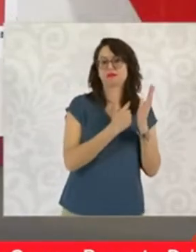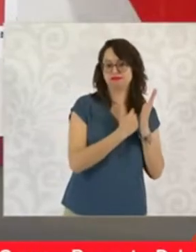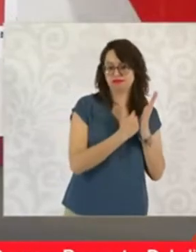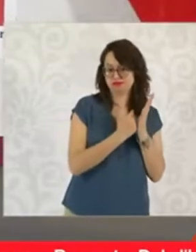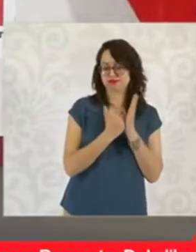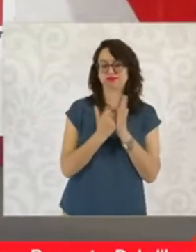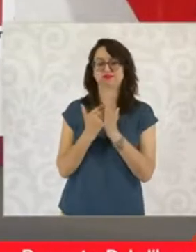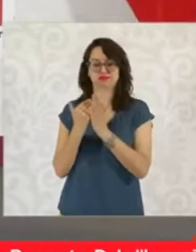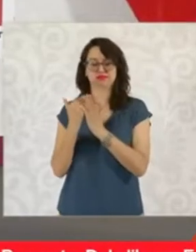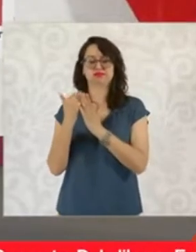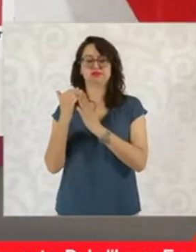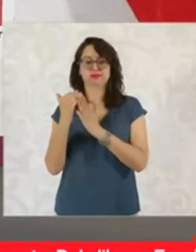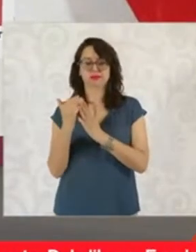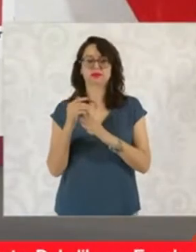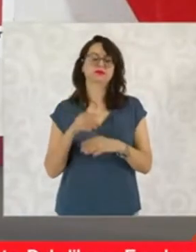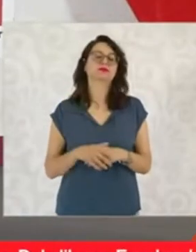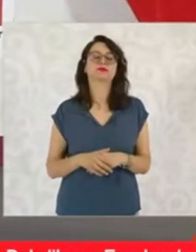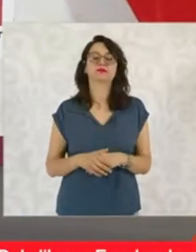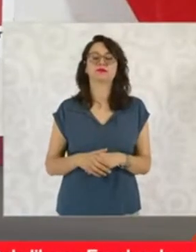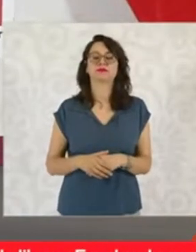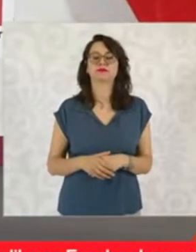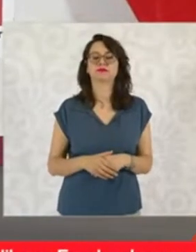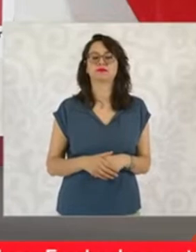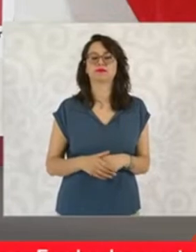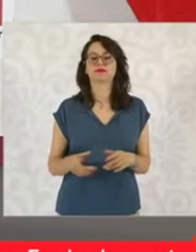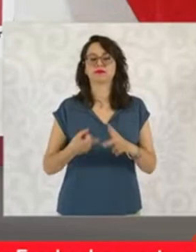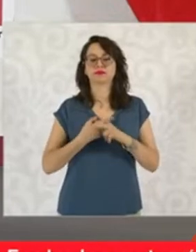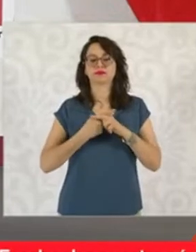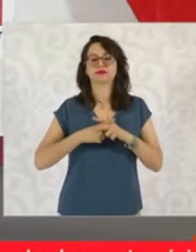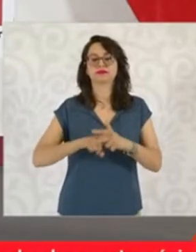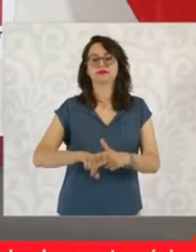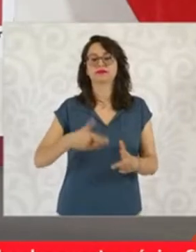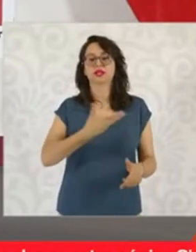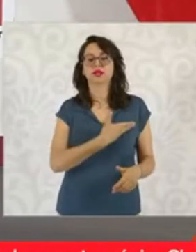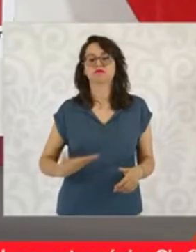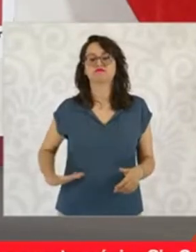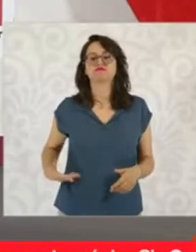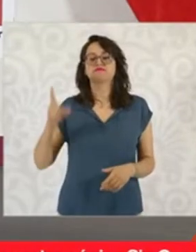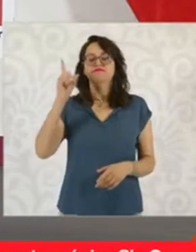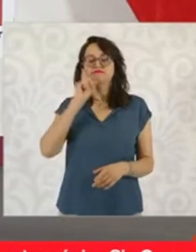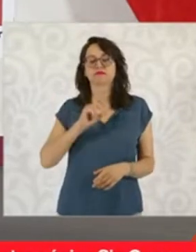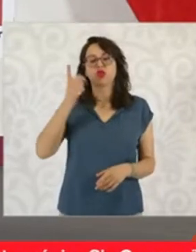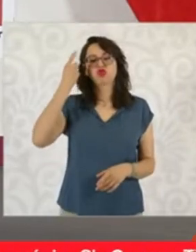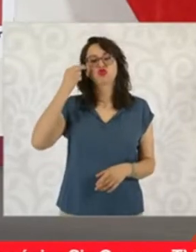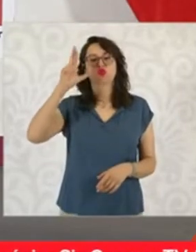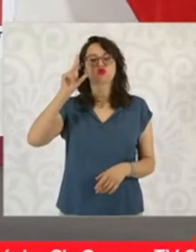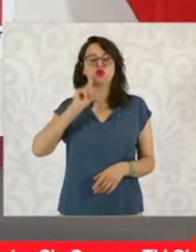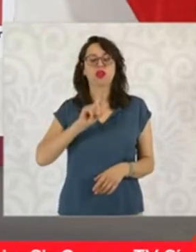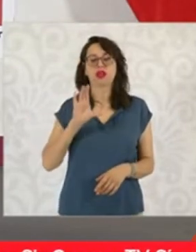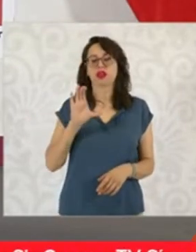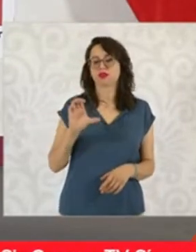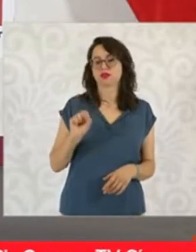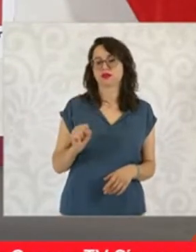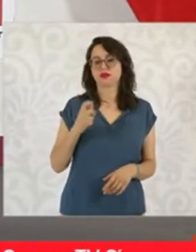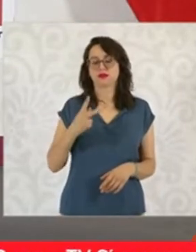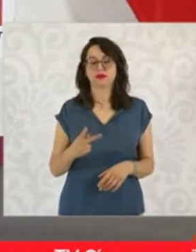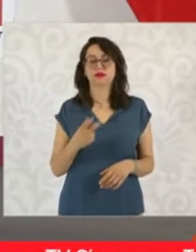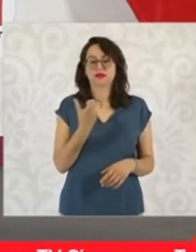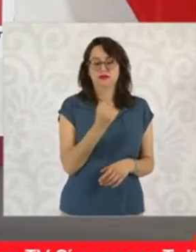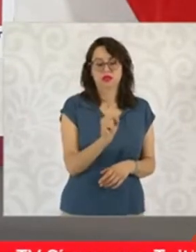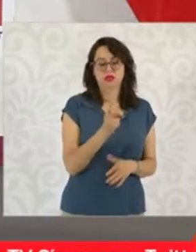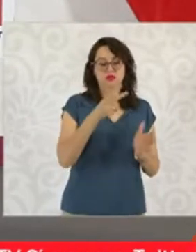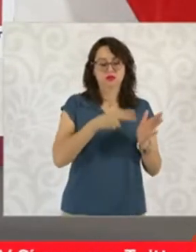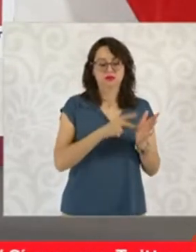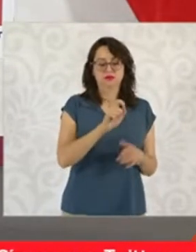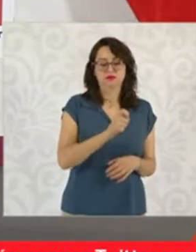Ahora, entra la doctora Sheinbaum a la presidencia de la República y de septiembre del 24